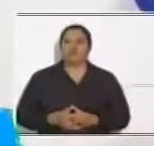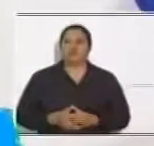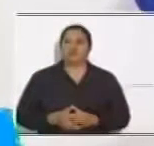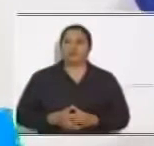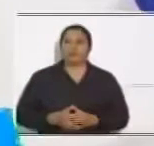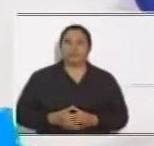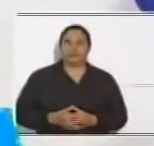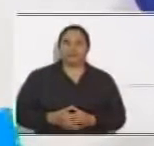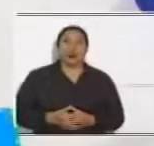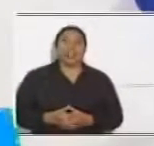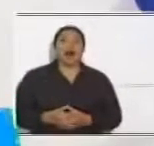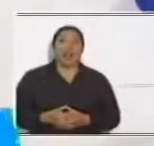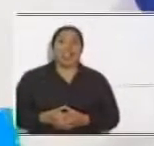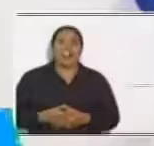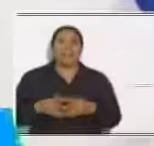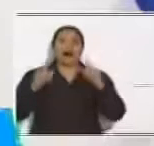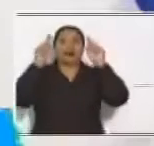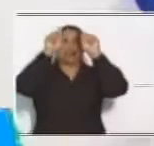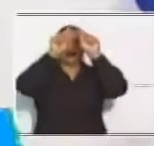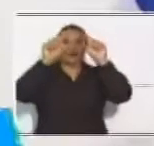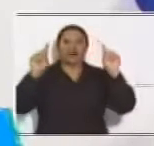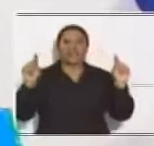es un triángulo, ¿verdad? ¿Sí?